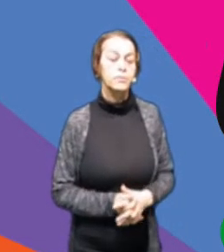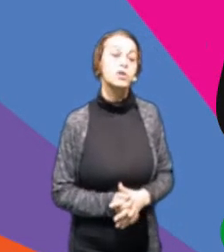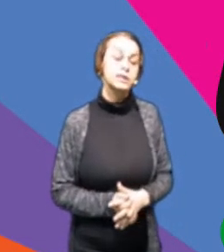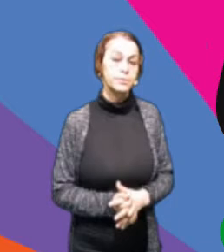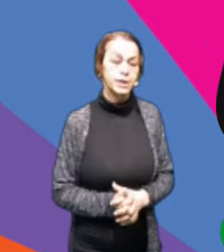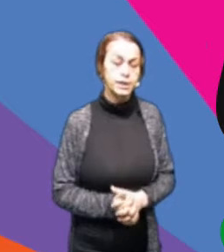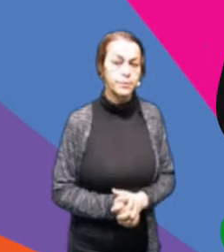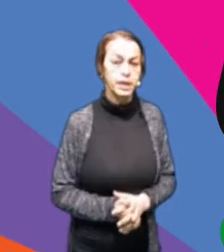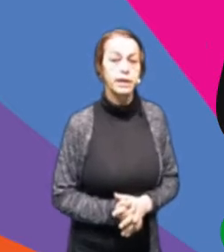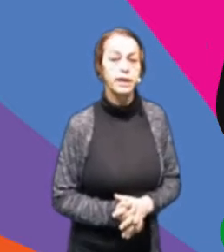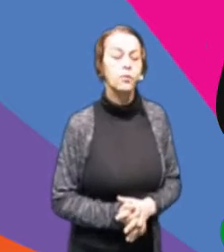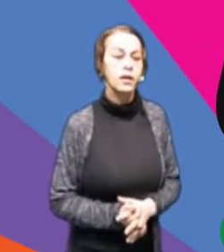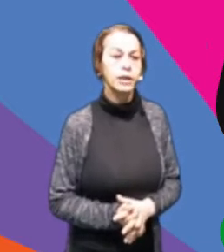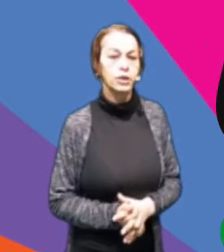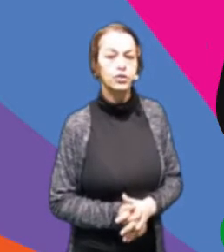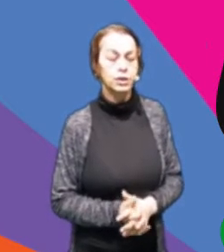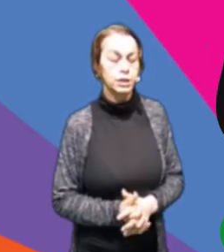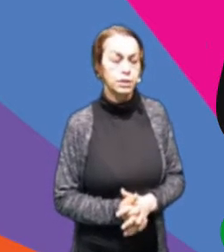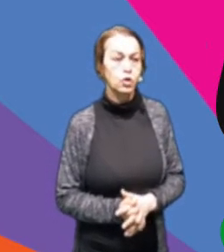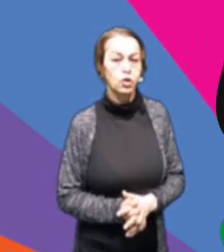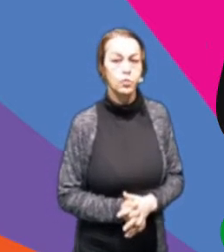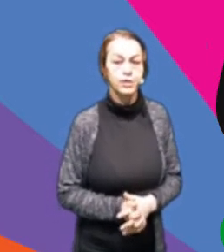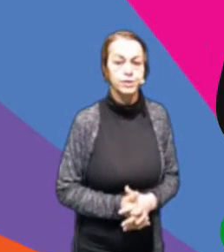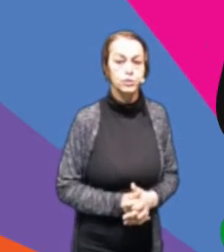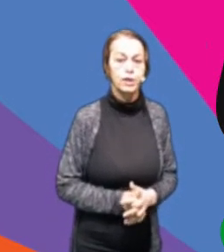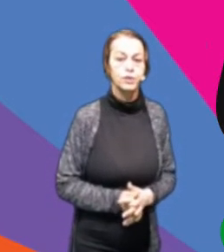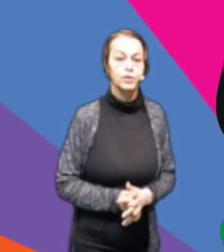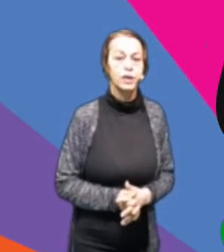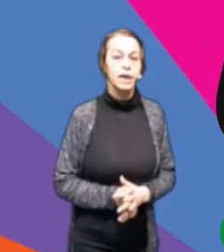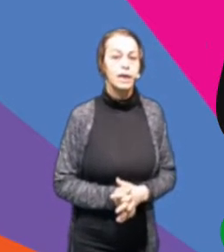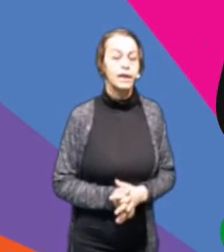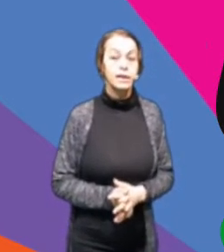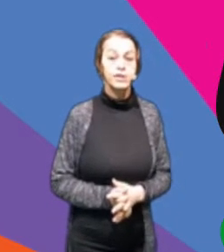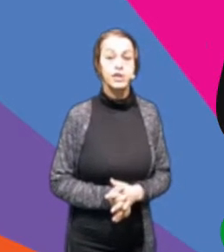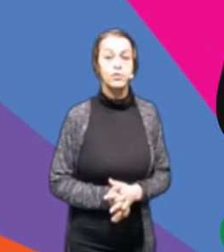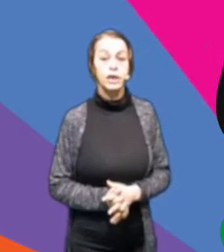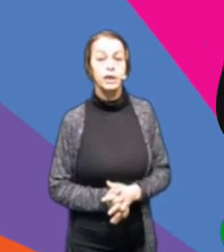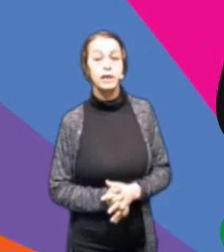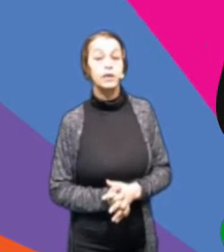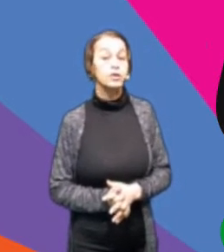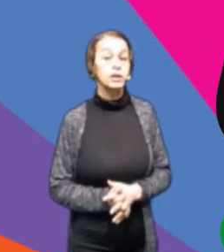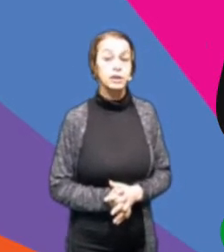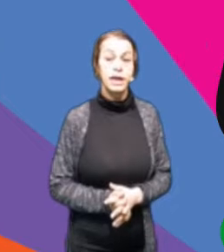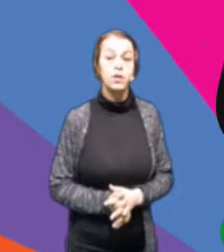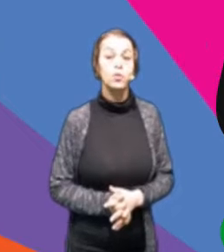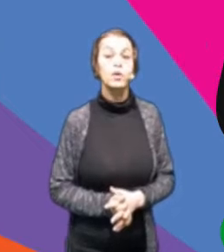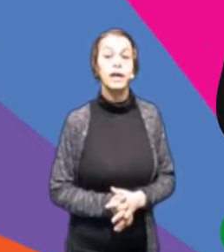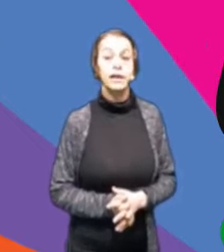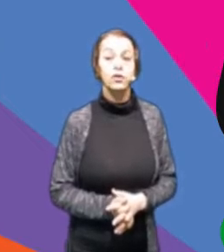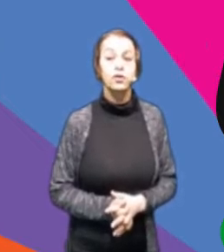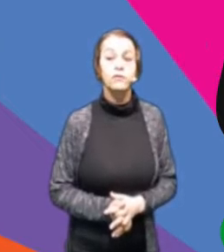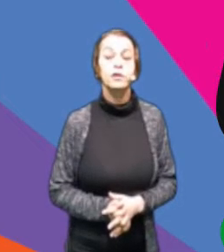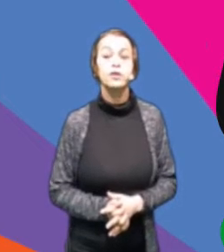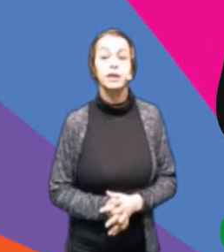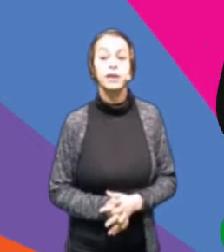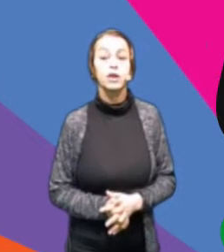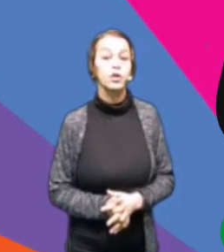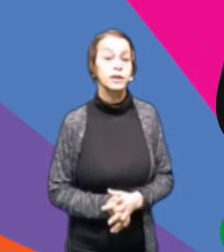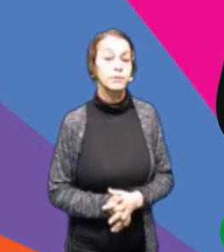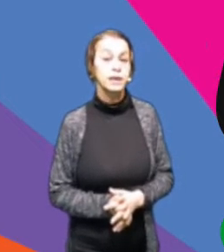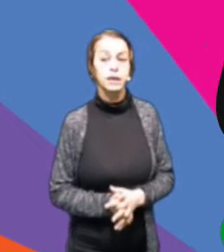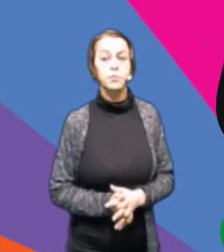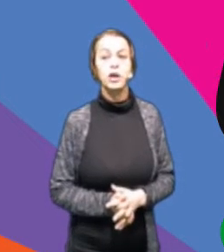porque se pierde en vida y es lo más valioso que tenemos como seres humanos. La guerra allí en Ucrania no tendrá un ganador, fue lo que dijo